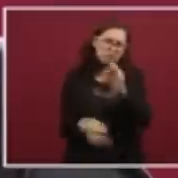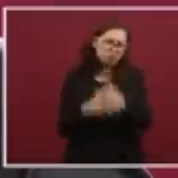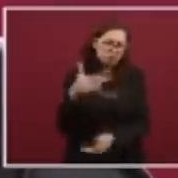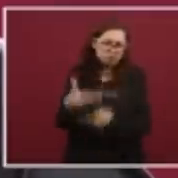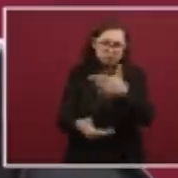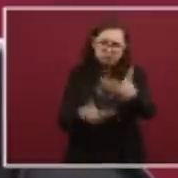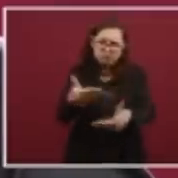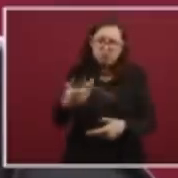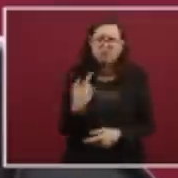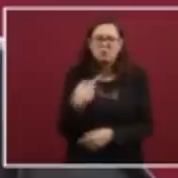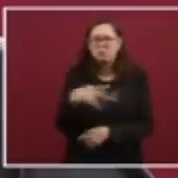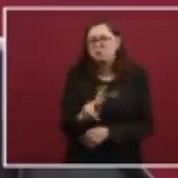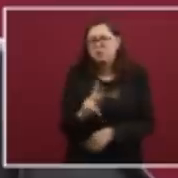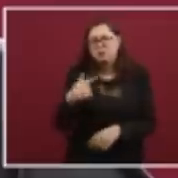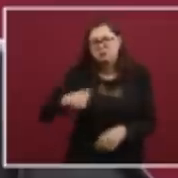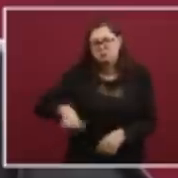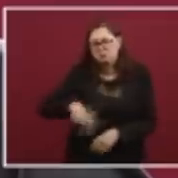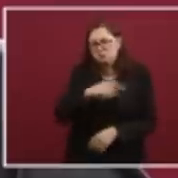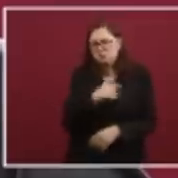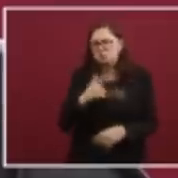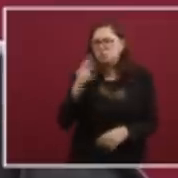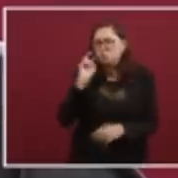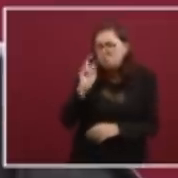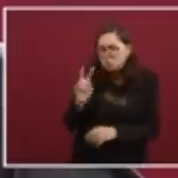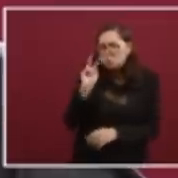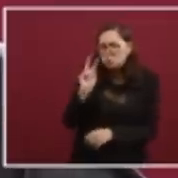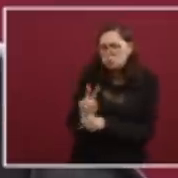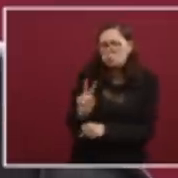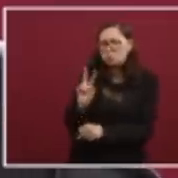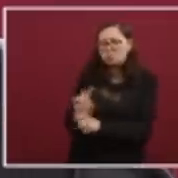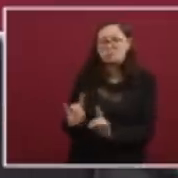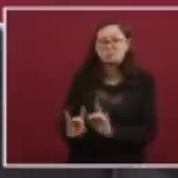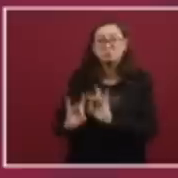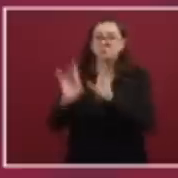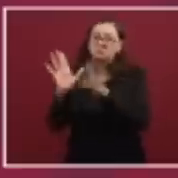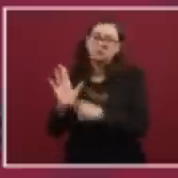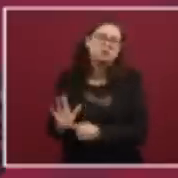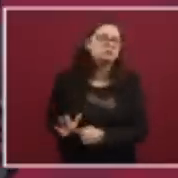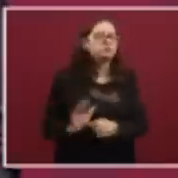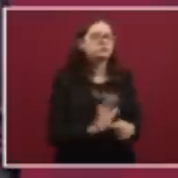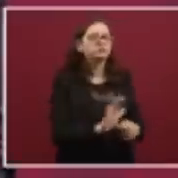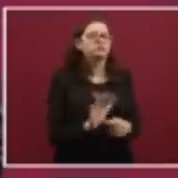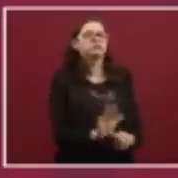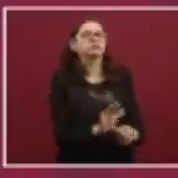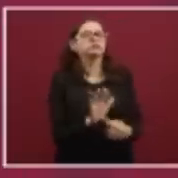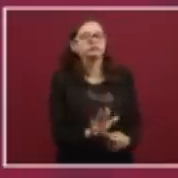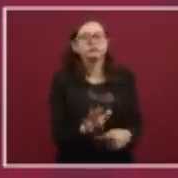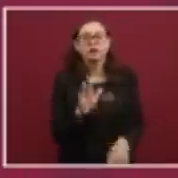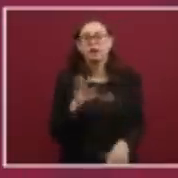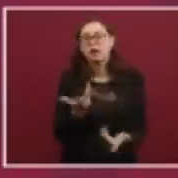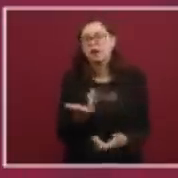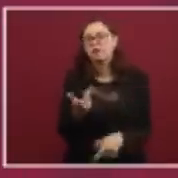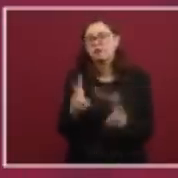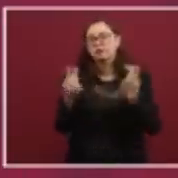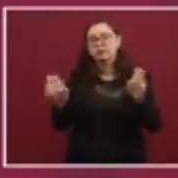pero pues aquí se va a estar transparentando. Una de las cosas importantes ahora es